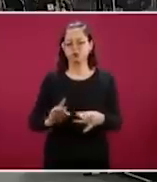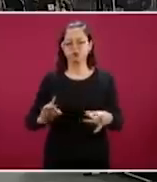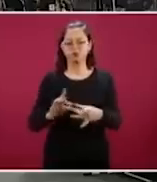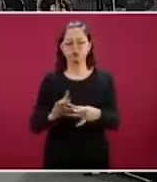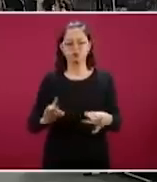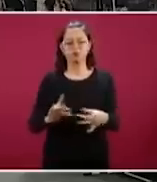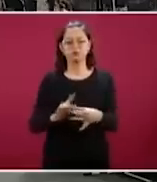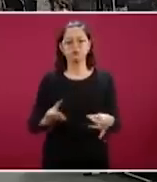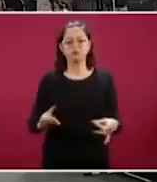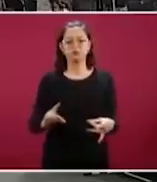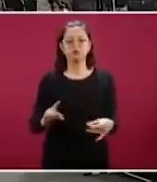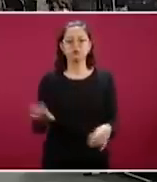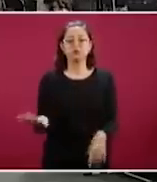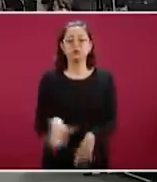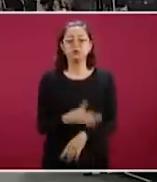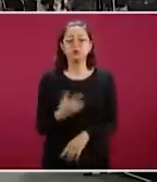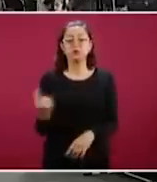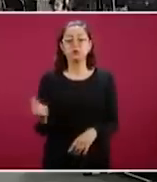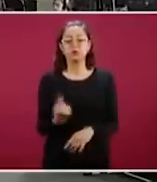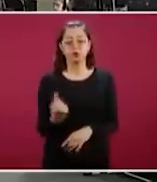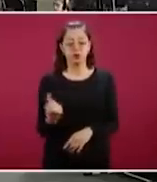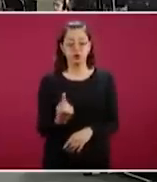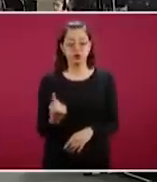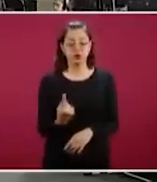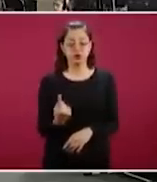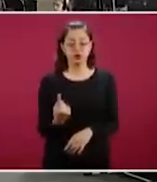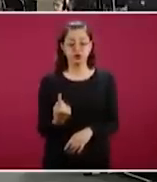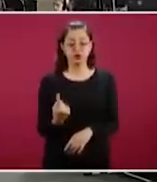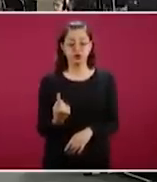porque hay quienes